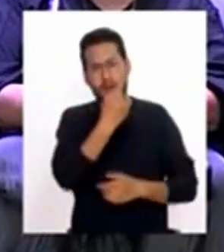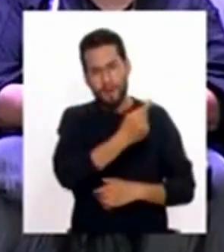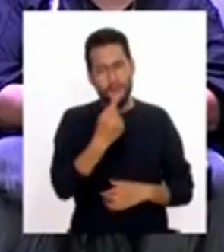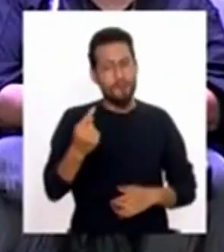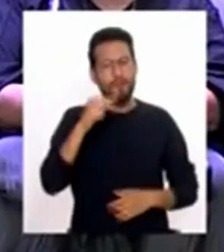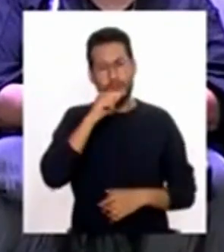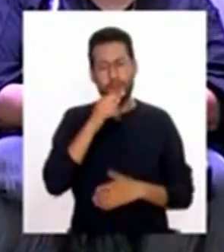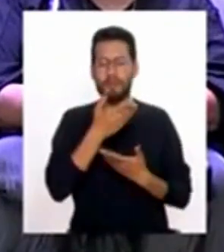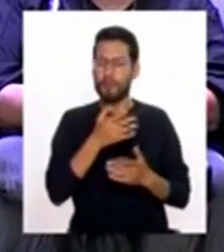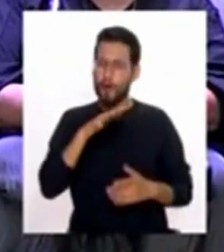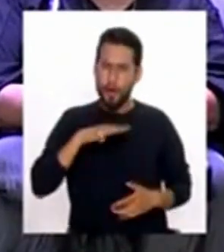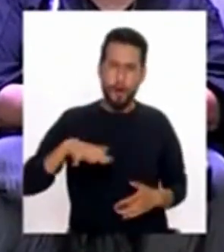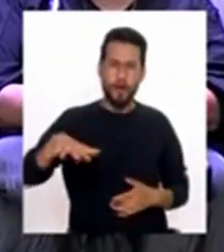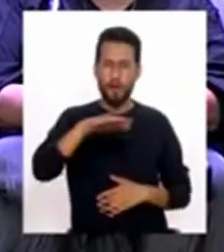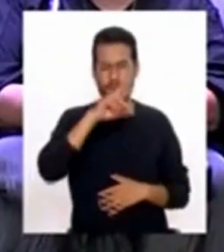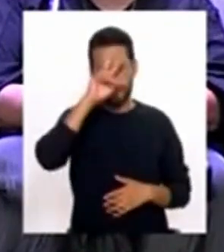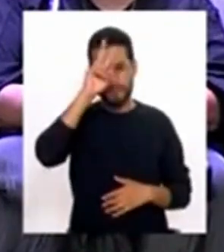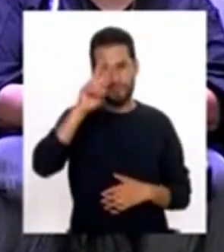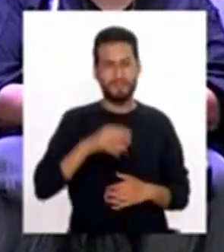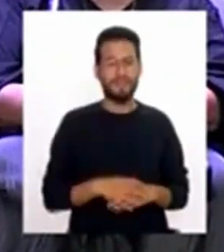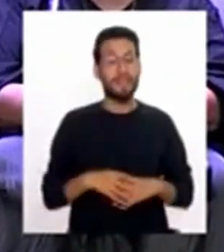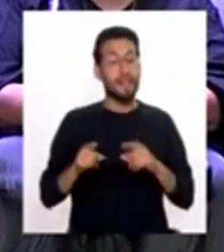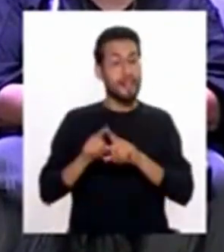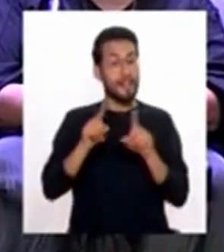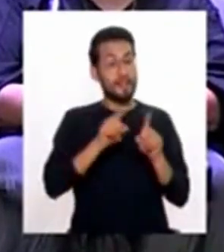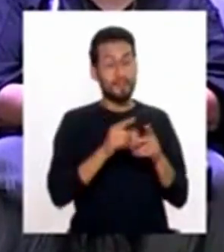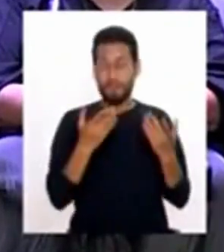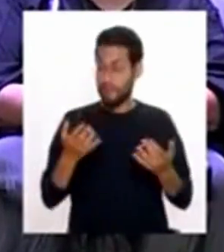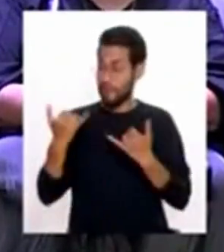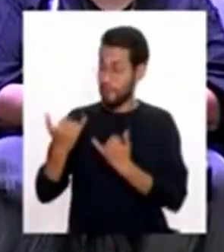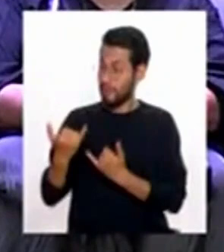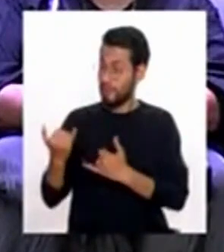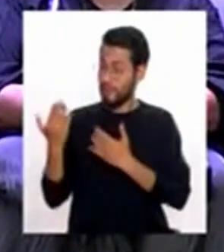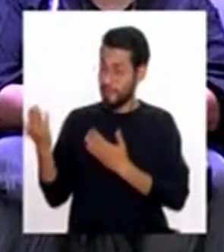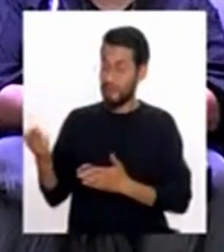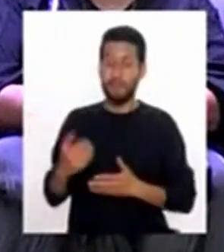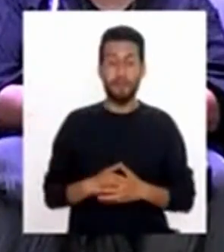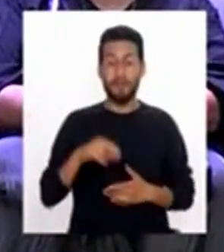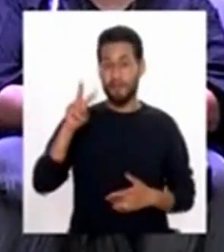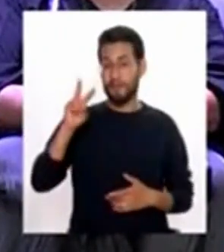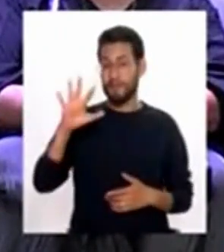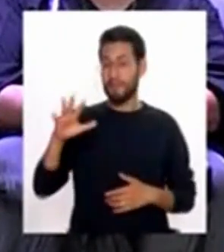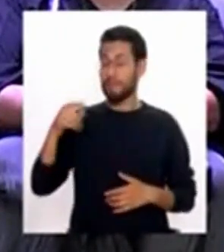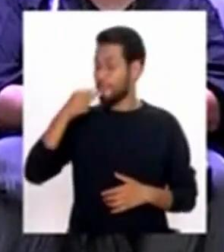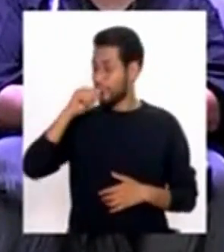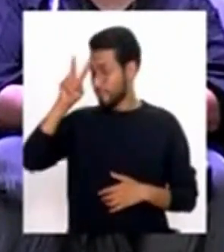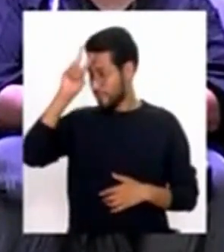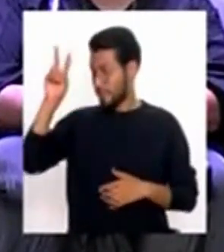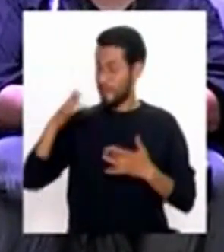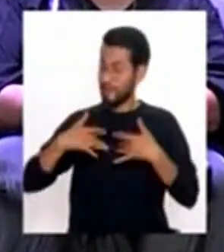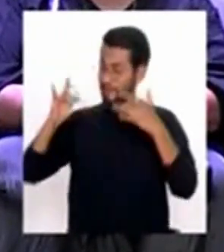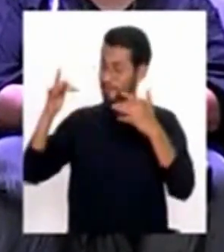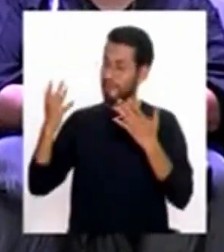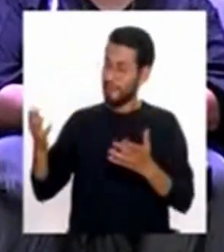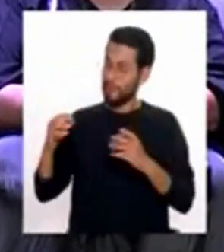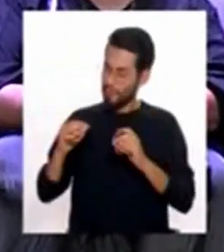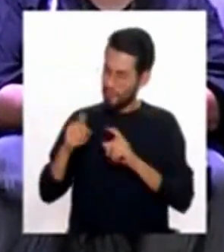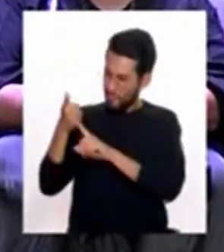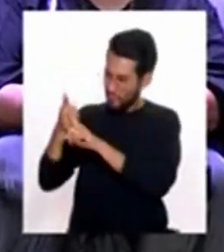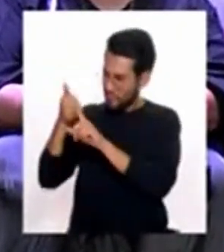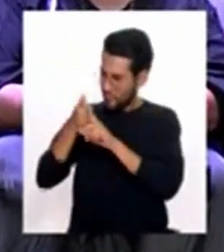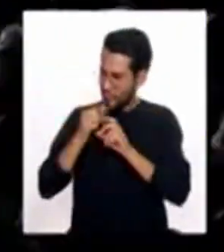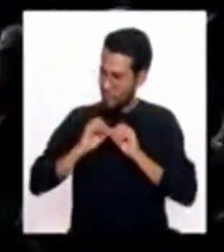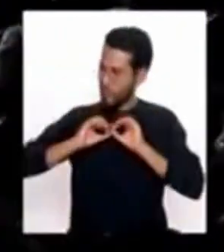las mujeres a nivel nacional y sobre todo hoy a las 25 peruanas que brillan con luz